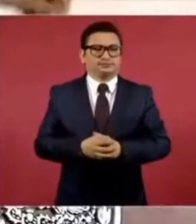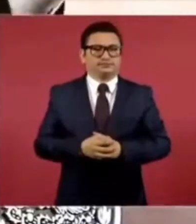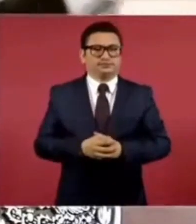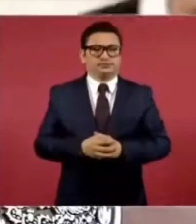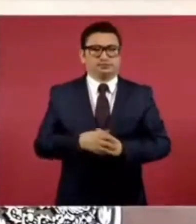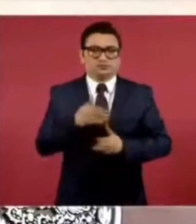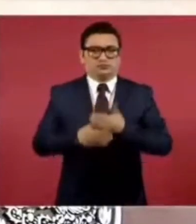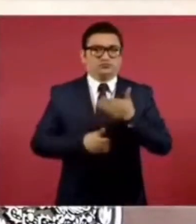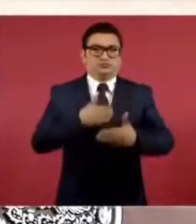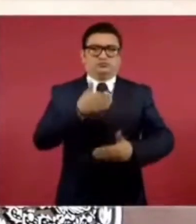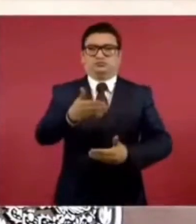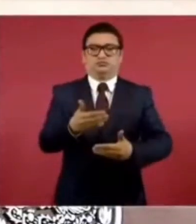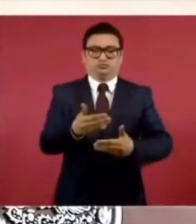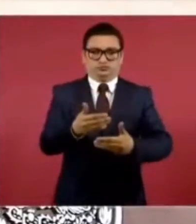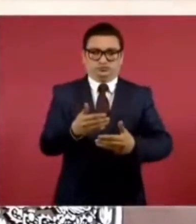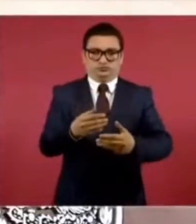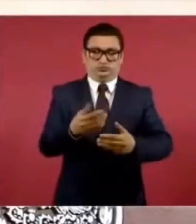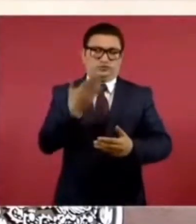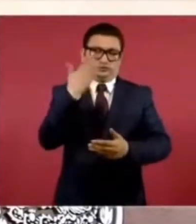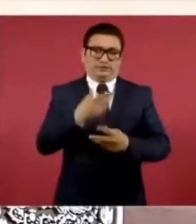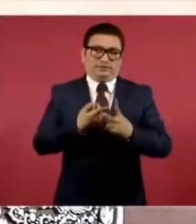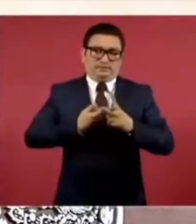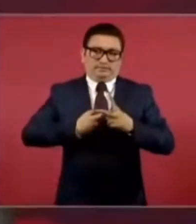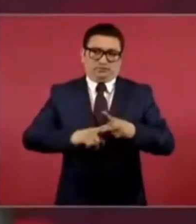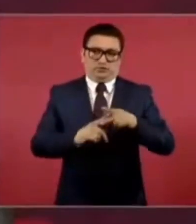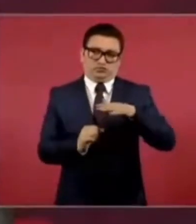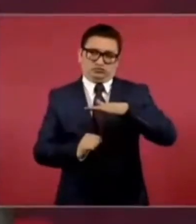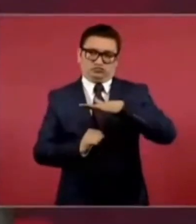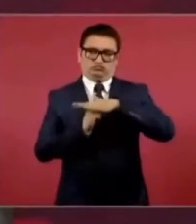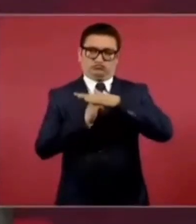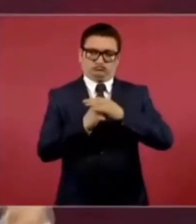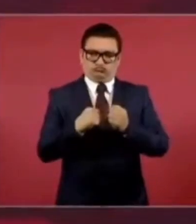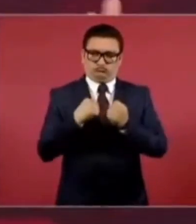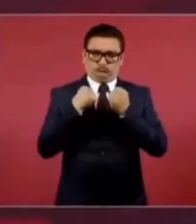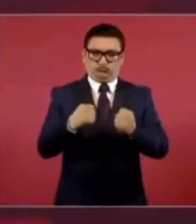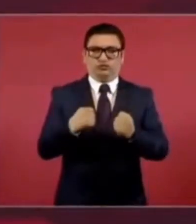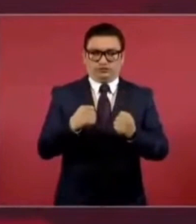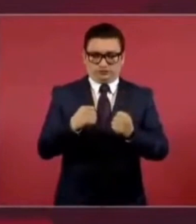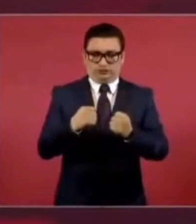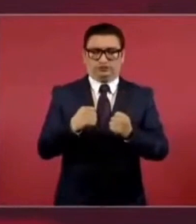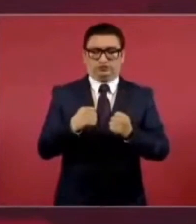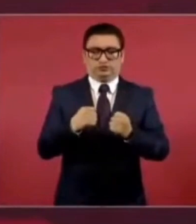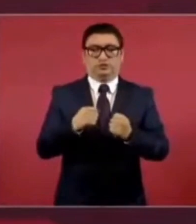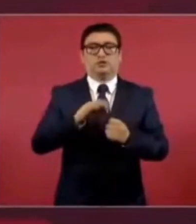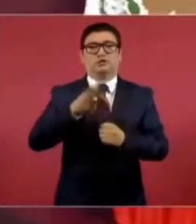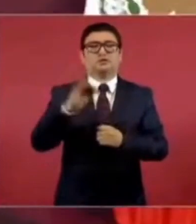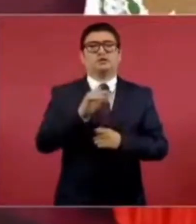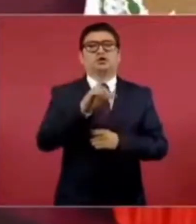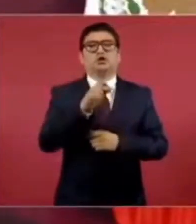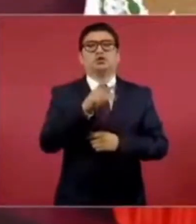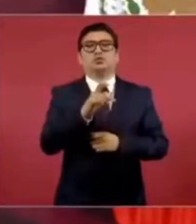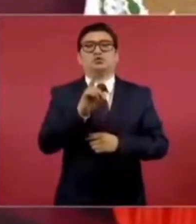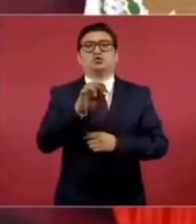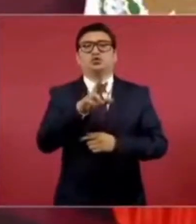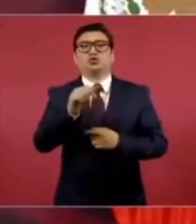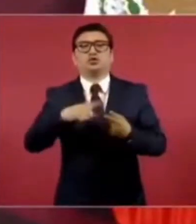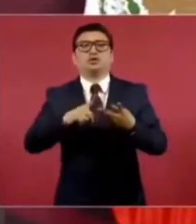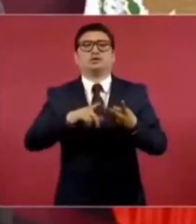Pues que se tiene una base de apoyo y entonces puede estar López orria y